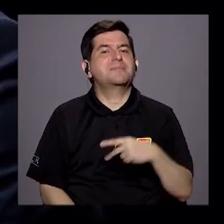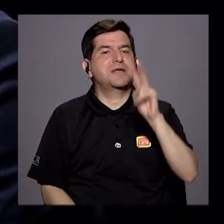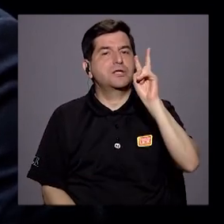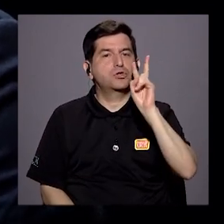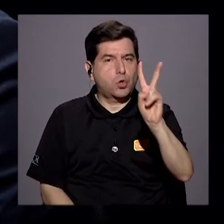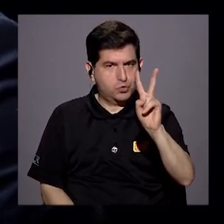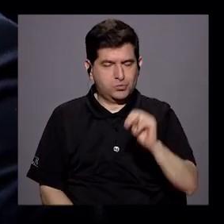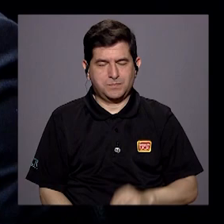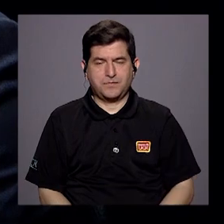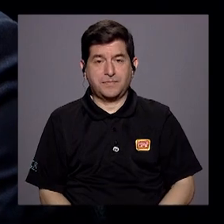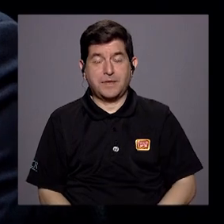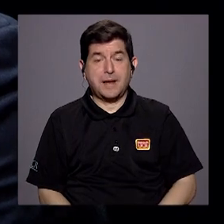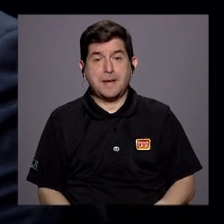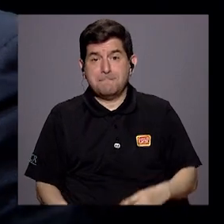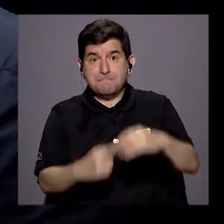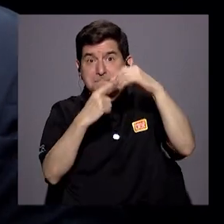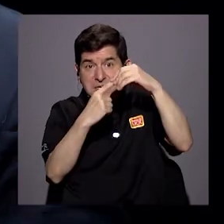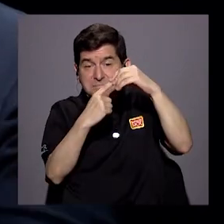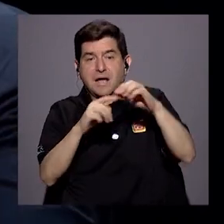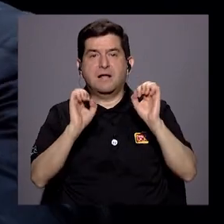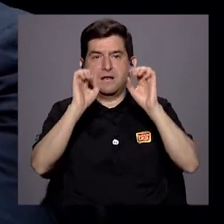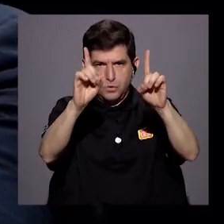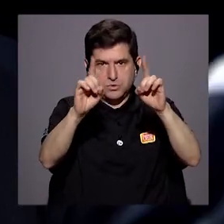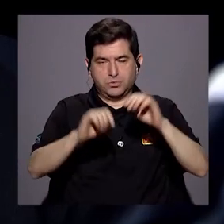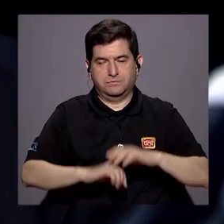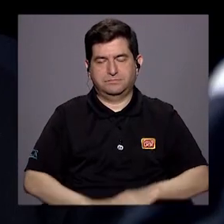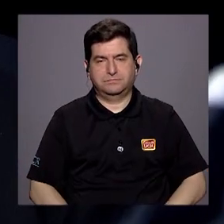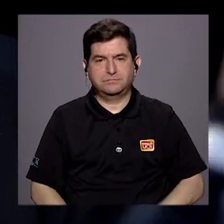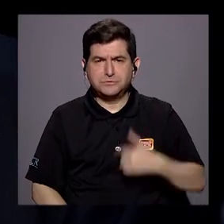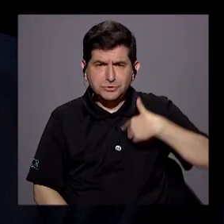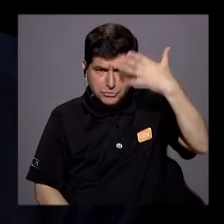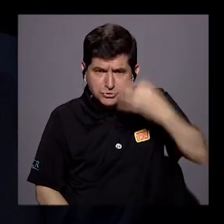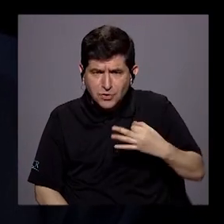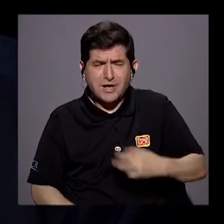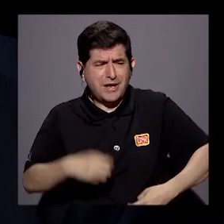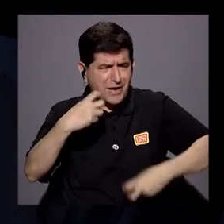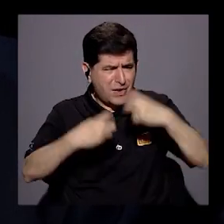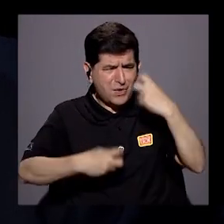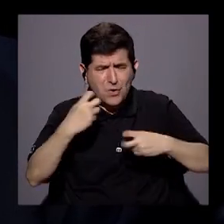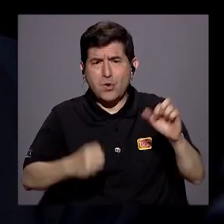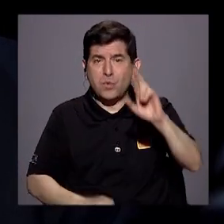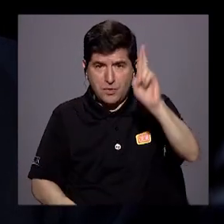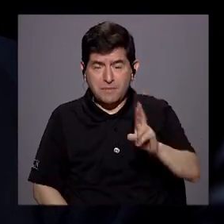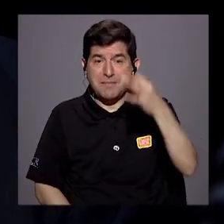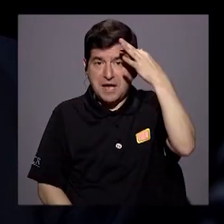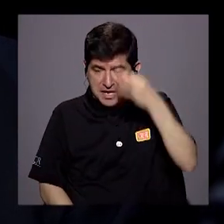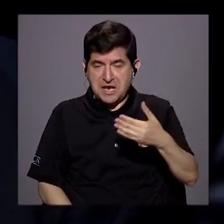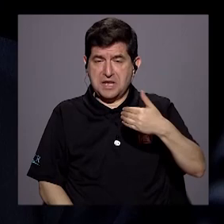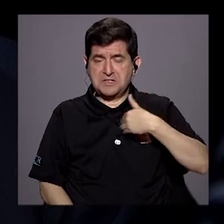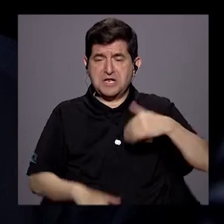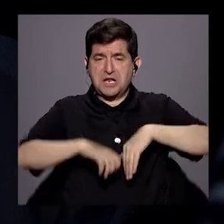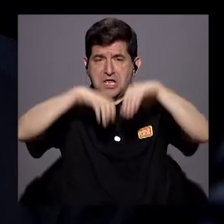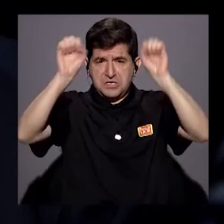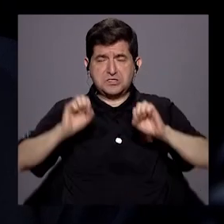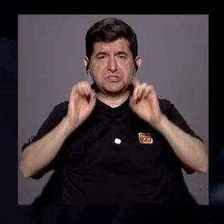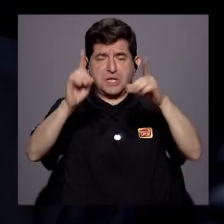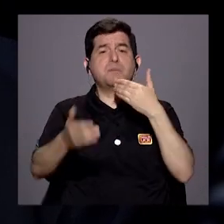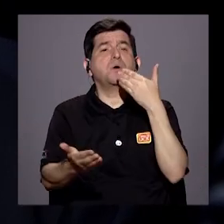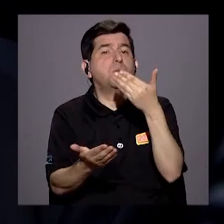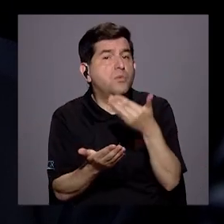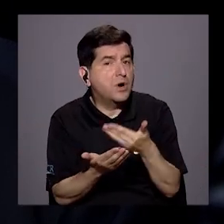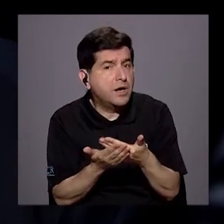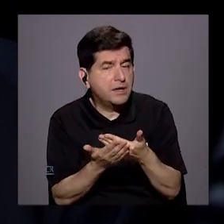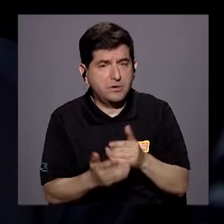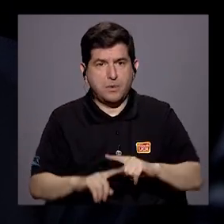mencioné medios bueno para mí el más importante es la educación yo creo que el gran problema de costa rica es que creemos que tenemos los